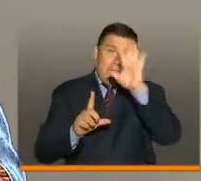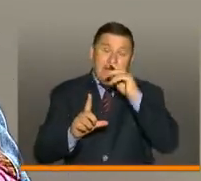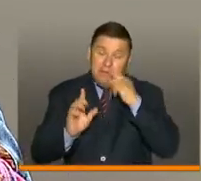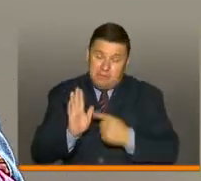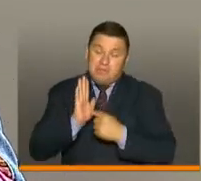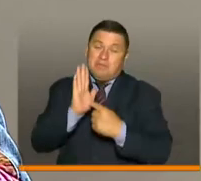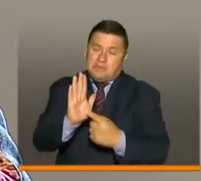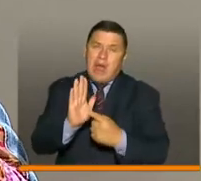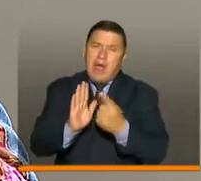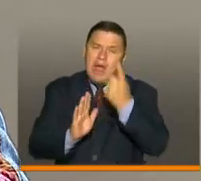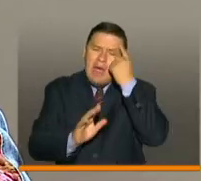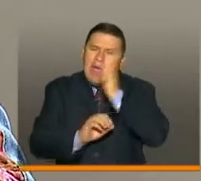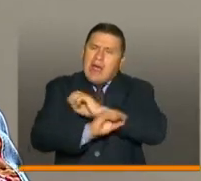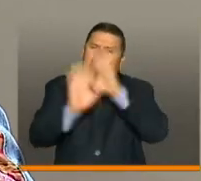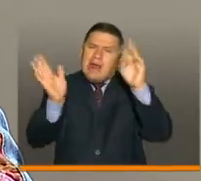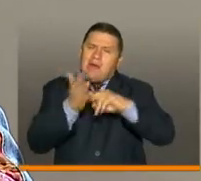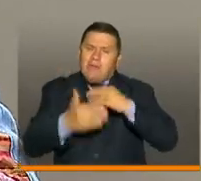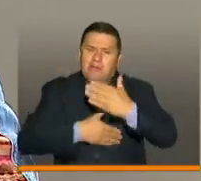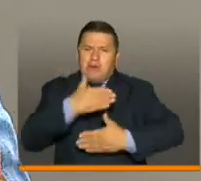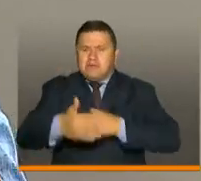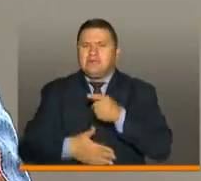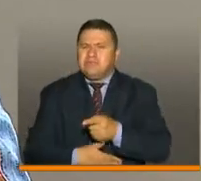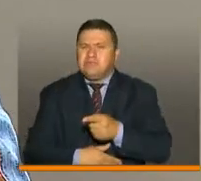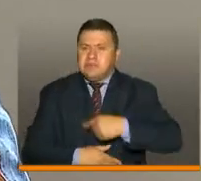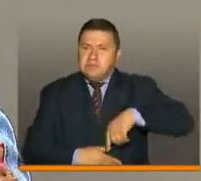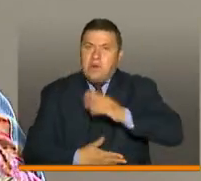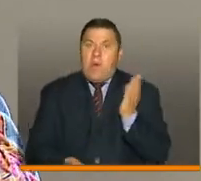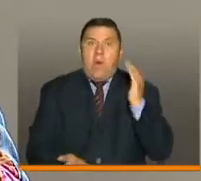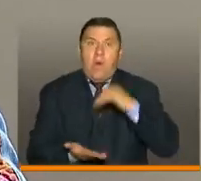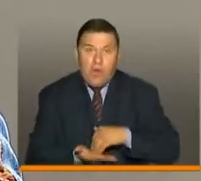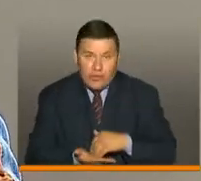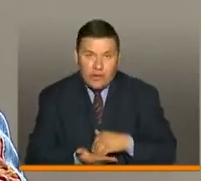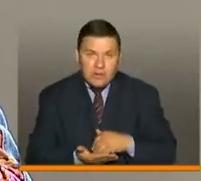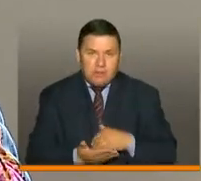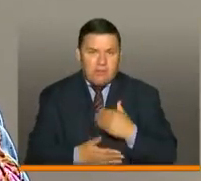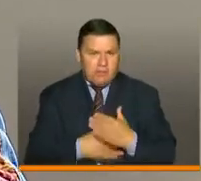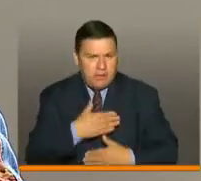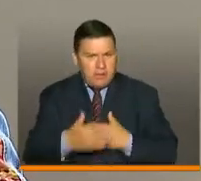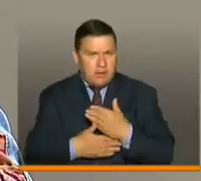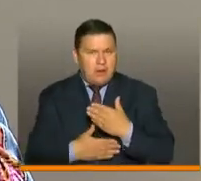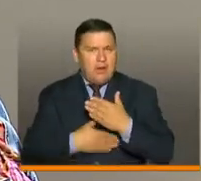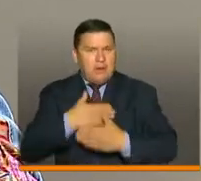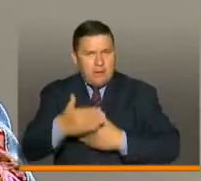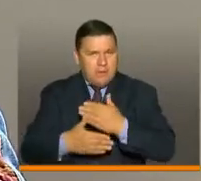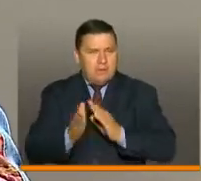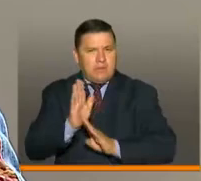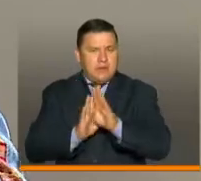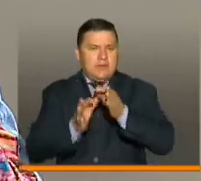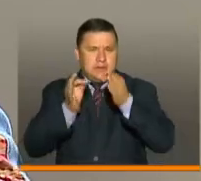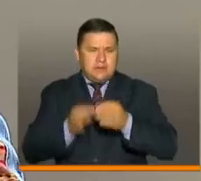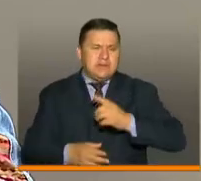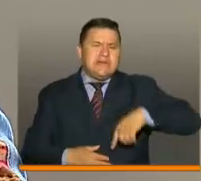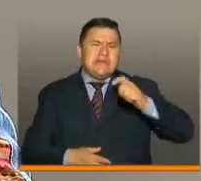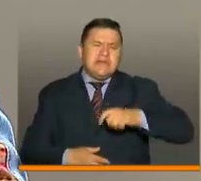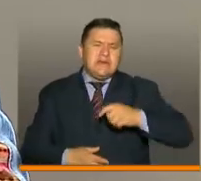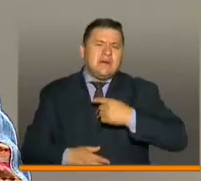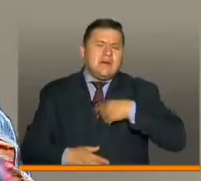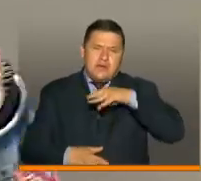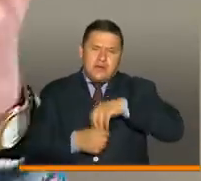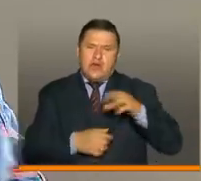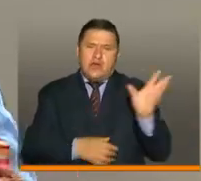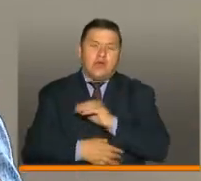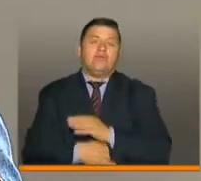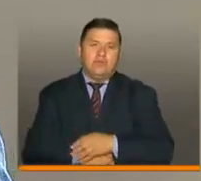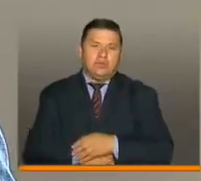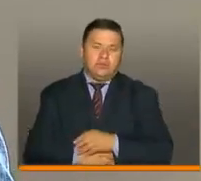ver a continuación nos deja ver lo que es este proceso, porque para que volvamos progresiva, gradual, segura, necesitamos del concurso de todos,